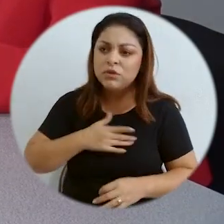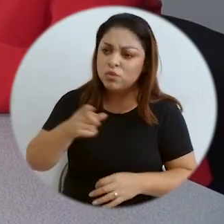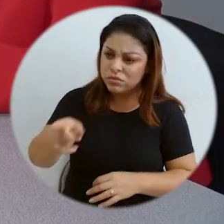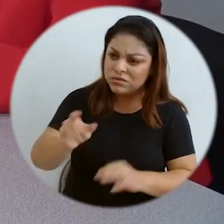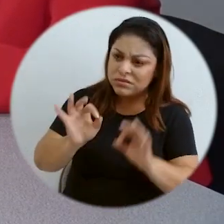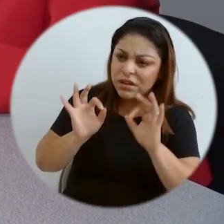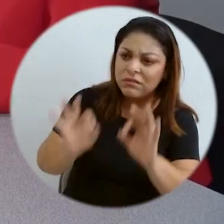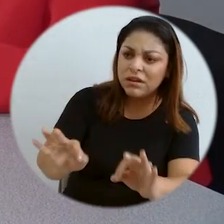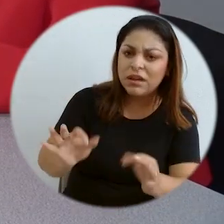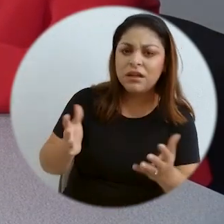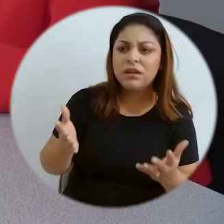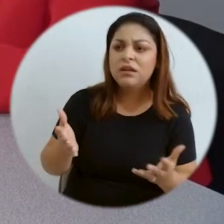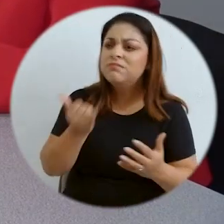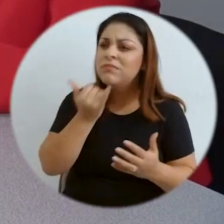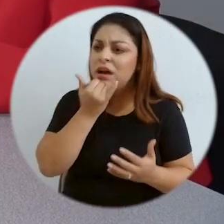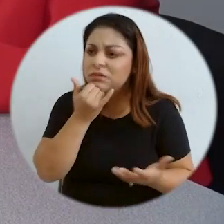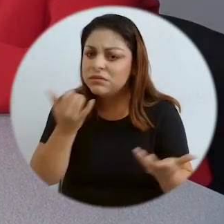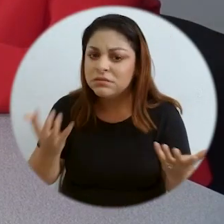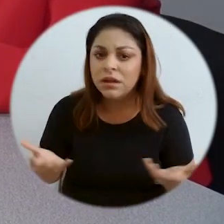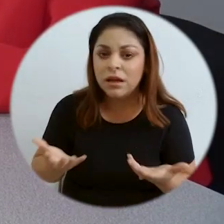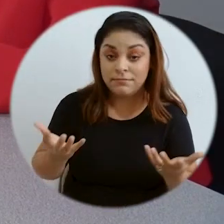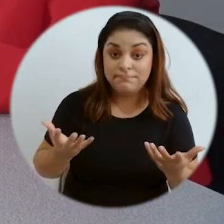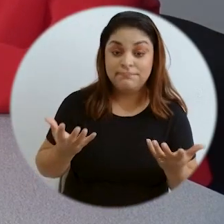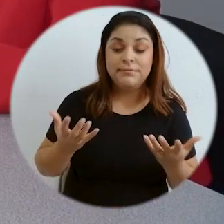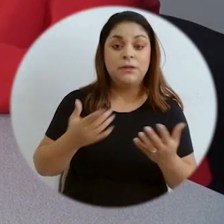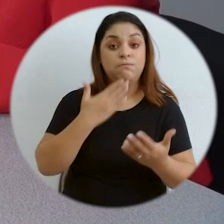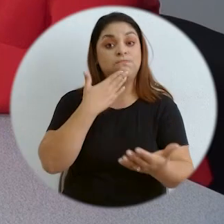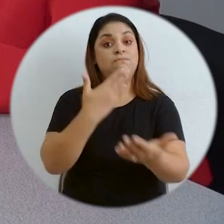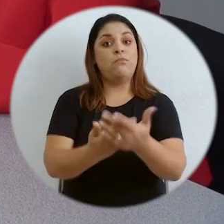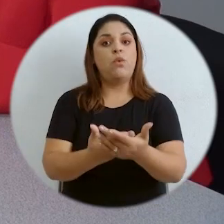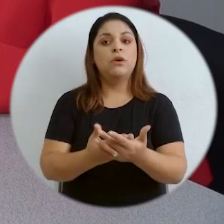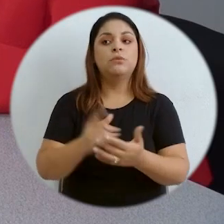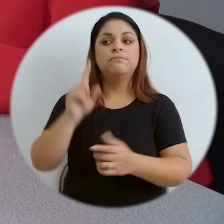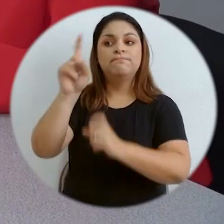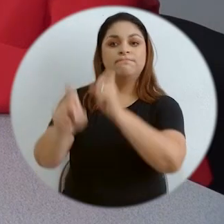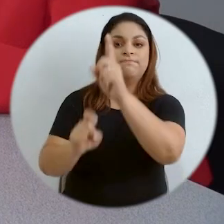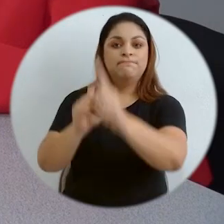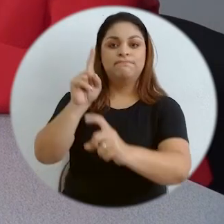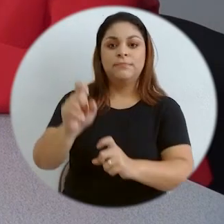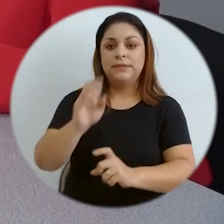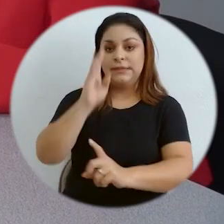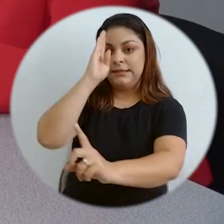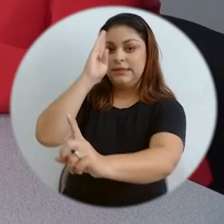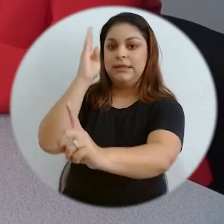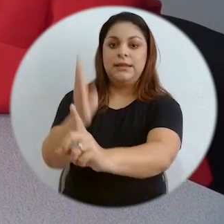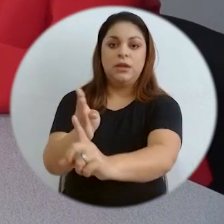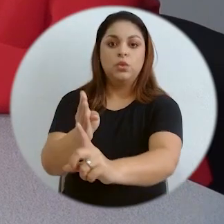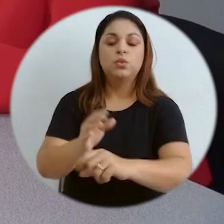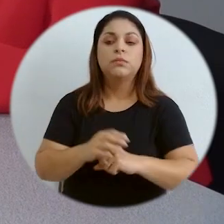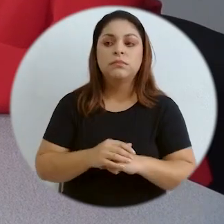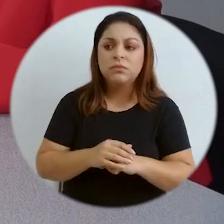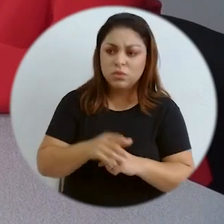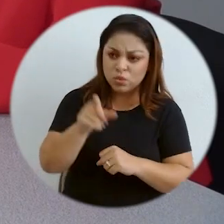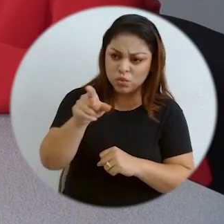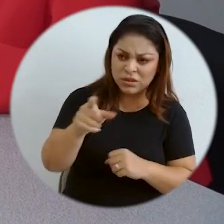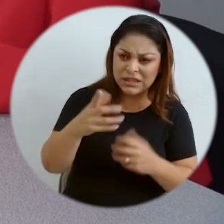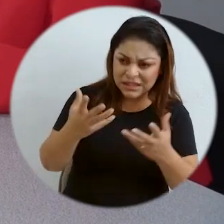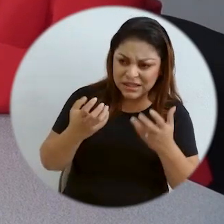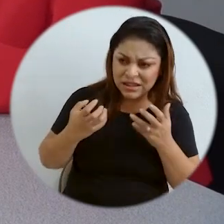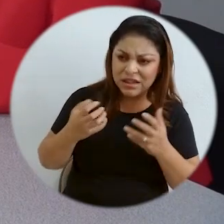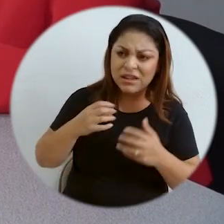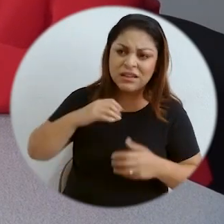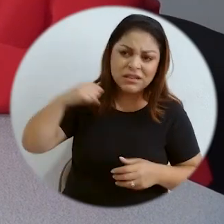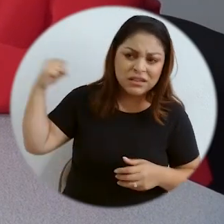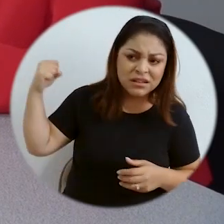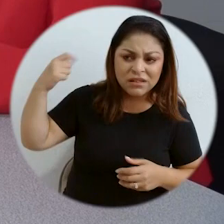mí, quiero saber si estás bien, si algo te ocurre. Y a veces es bueno preguntar directamente, ¿verdad? ¿Has pensado en